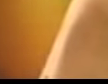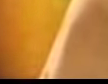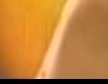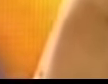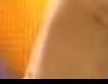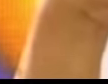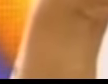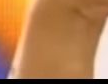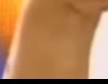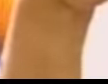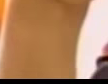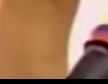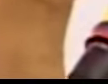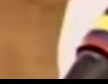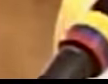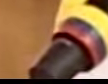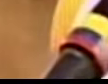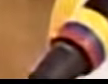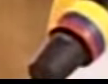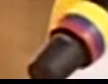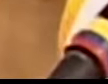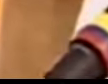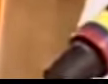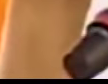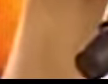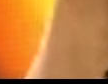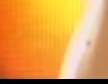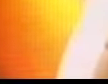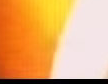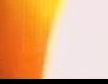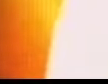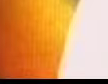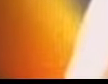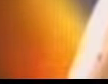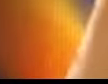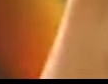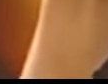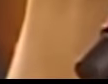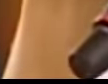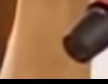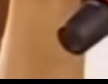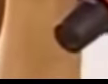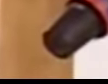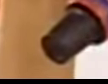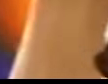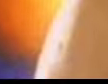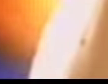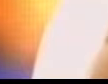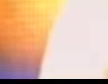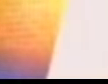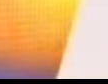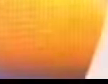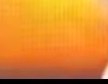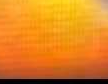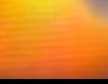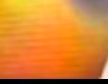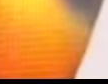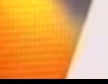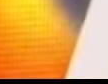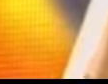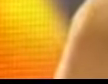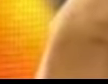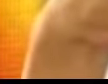1. De repente son vijados, se fue, se le acabó el contrato y se fueron. Solo 12 canciones que había contratado el amarrete del gobernador y se fueron, pues.